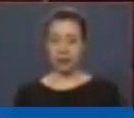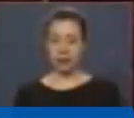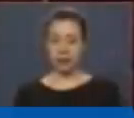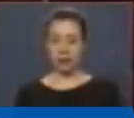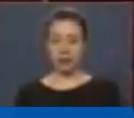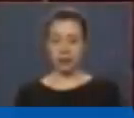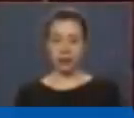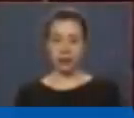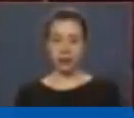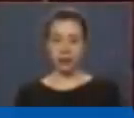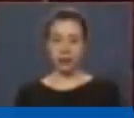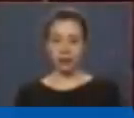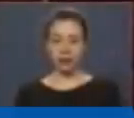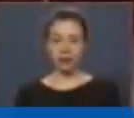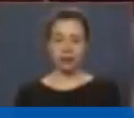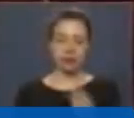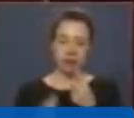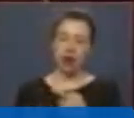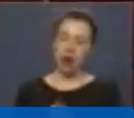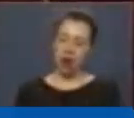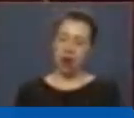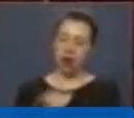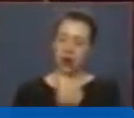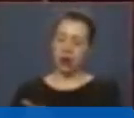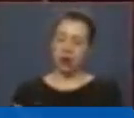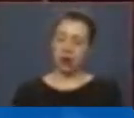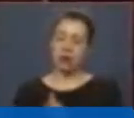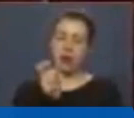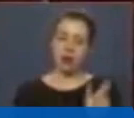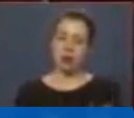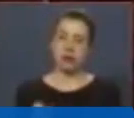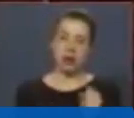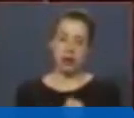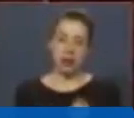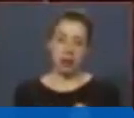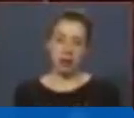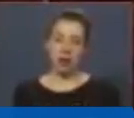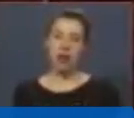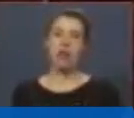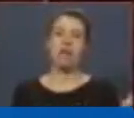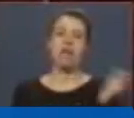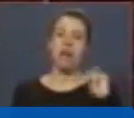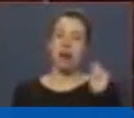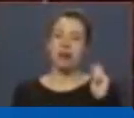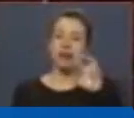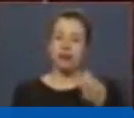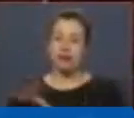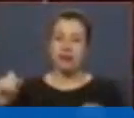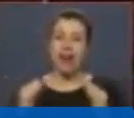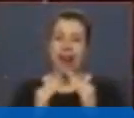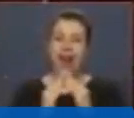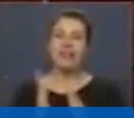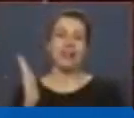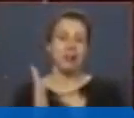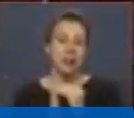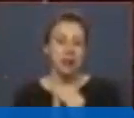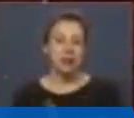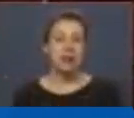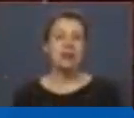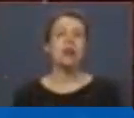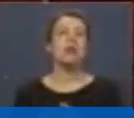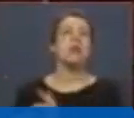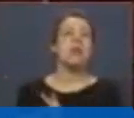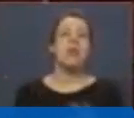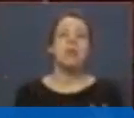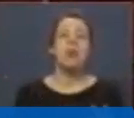Señor presidente, considerando la larga lucha que han tenido los trabajadores del rubro retiro de residuos sólidos domiciliarios, como